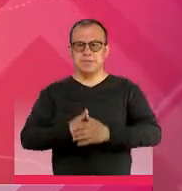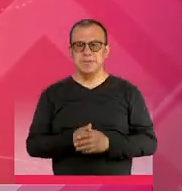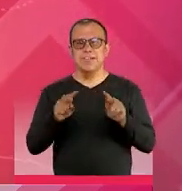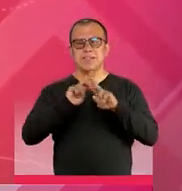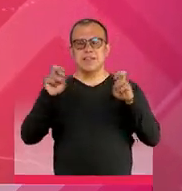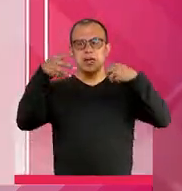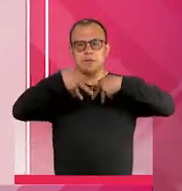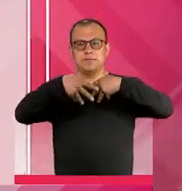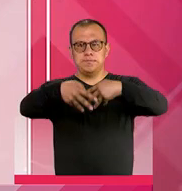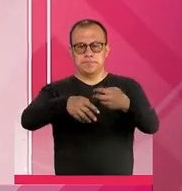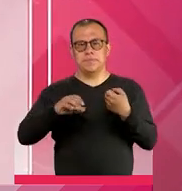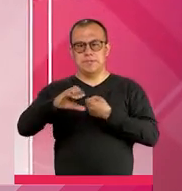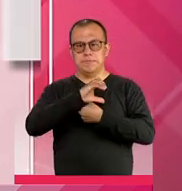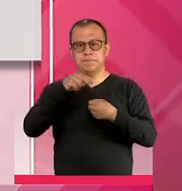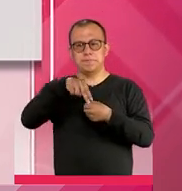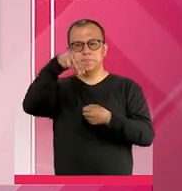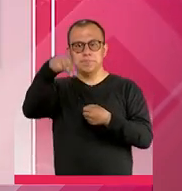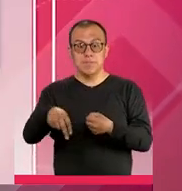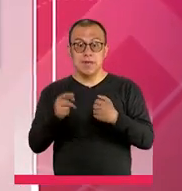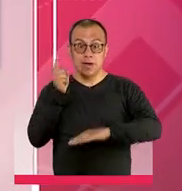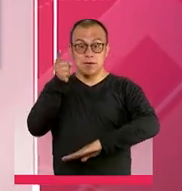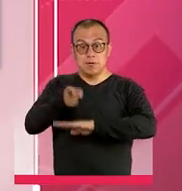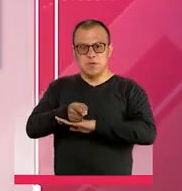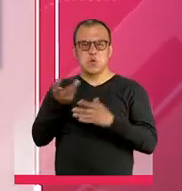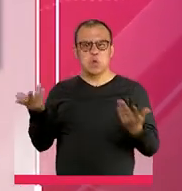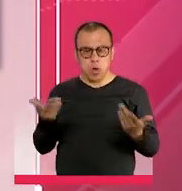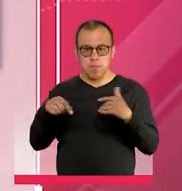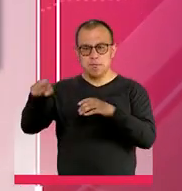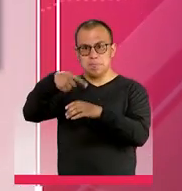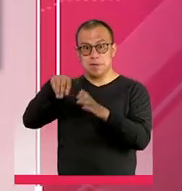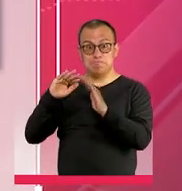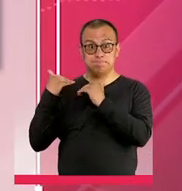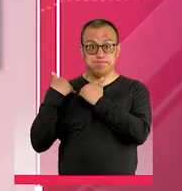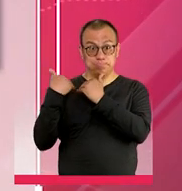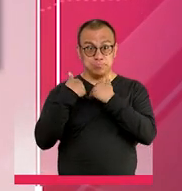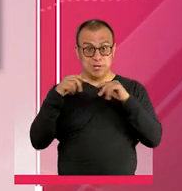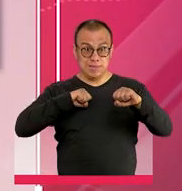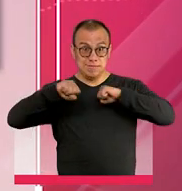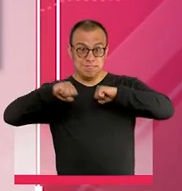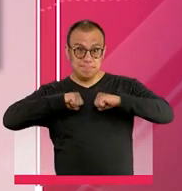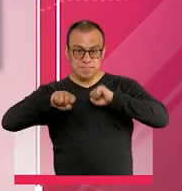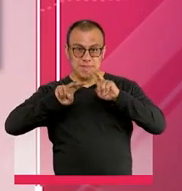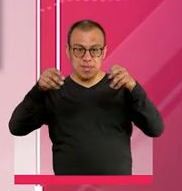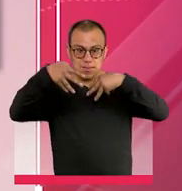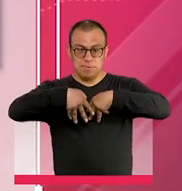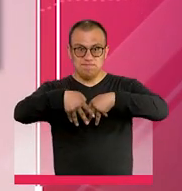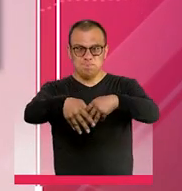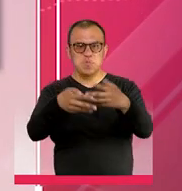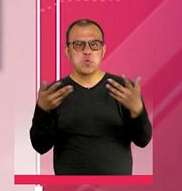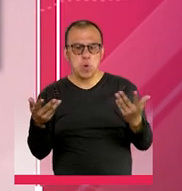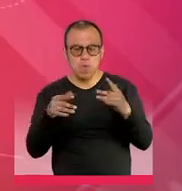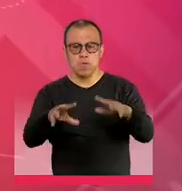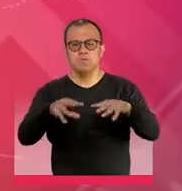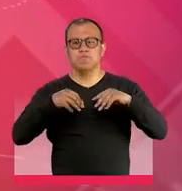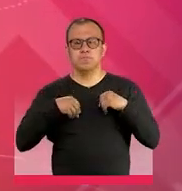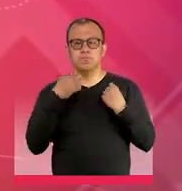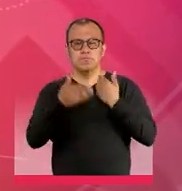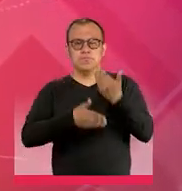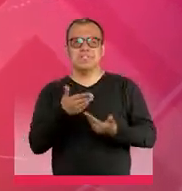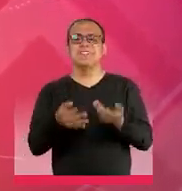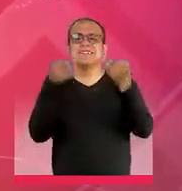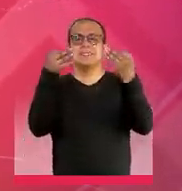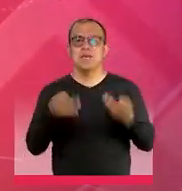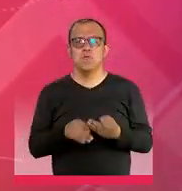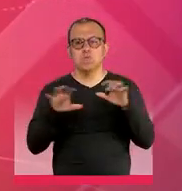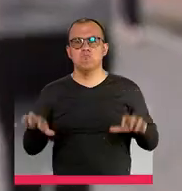las manifestaciones ciudadanas y ordenó a las autoridades involucradas en el manejo de las movilizaciones sociales adoptar acciones para